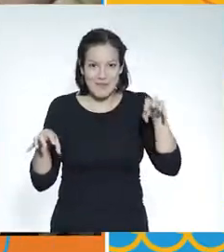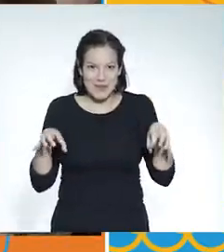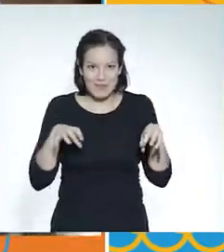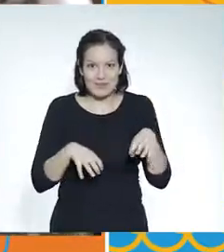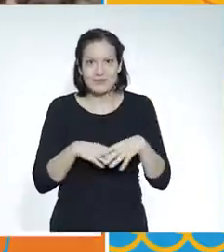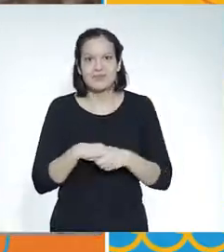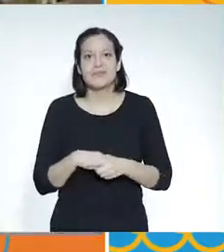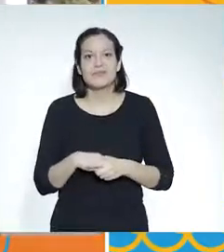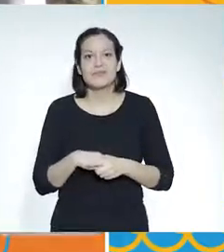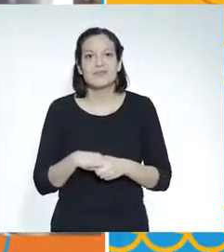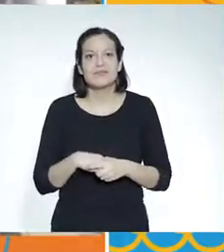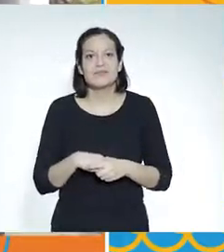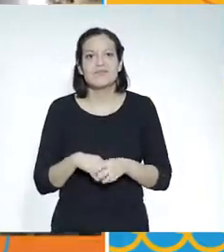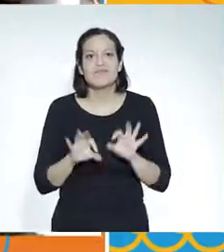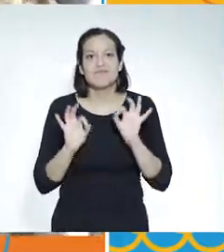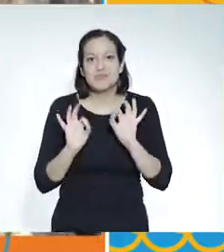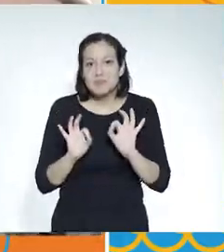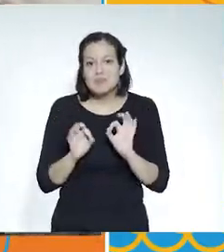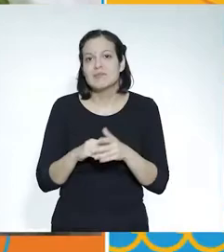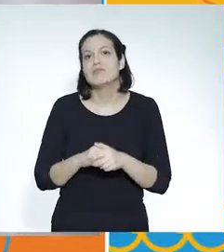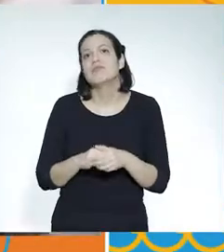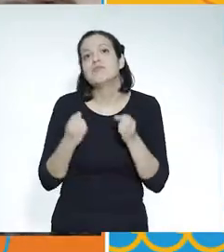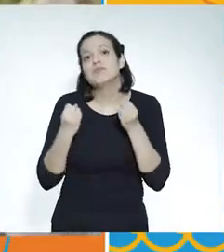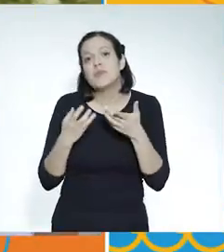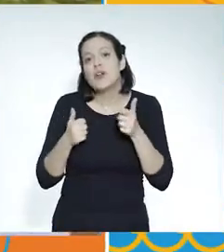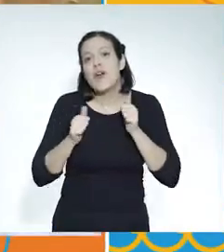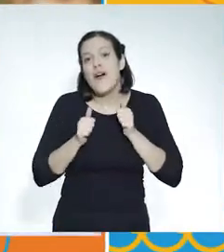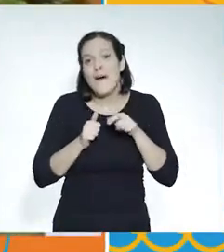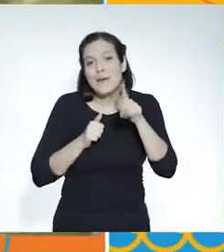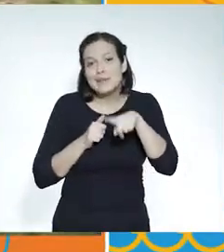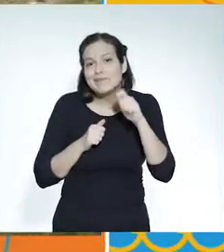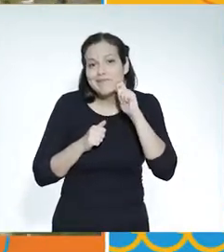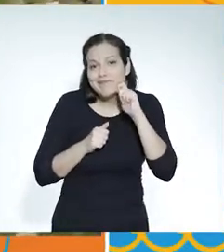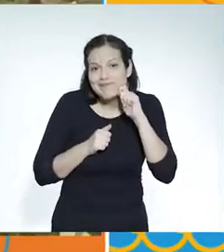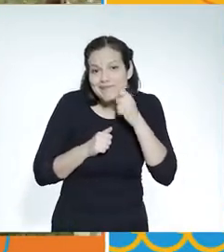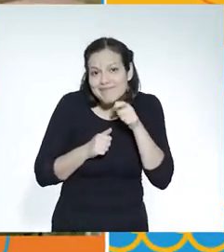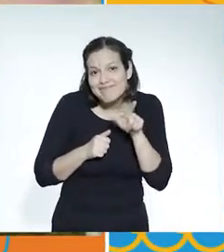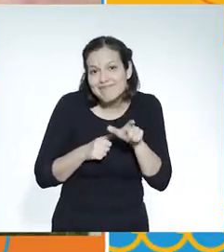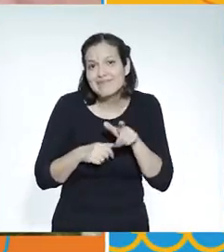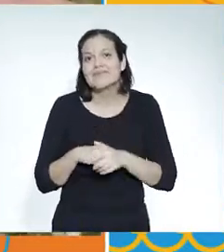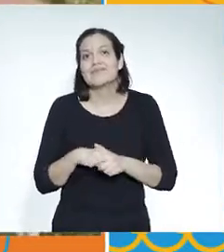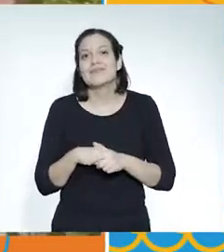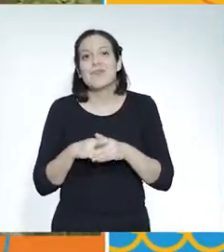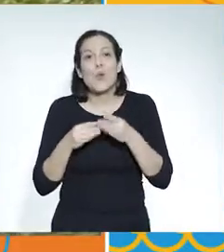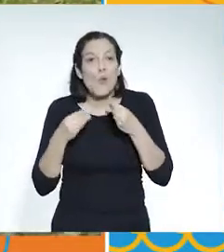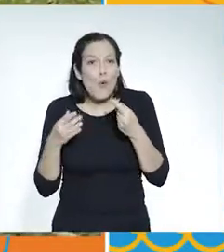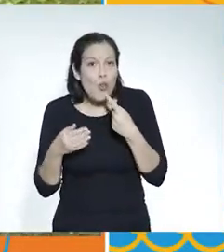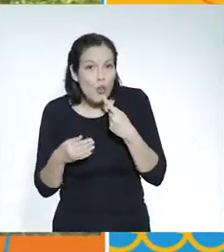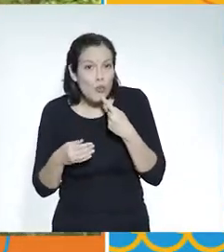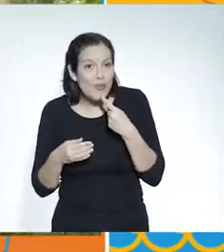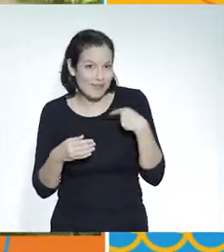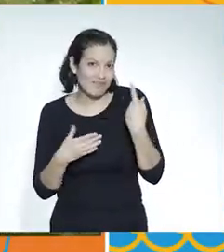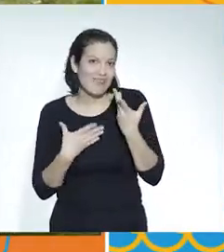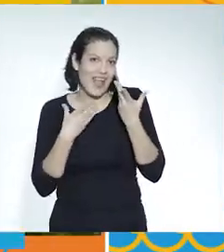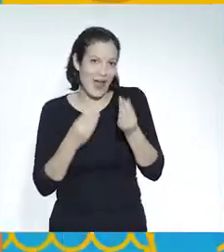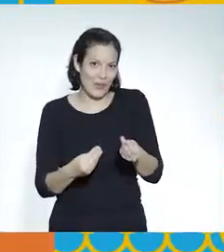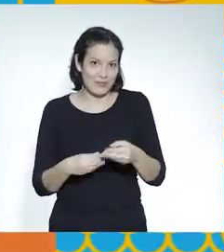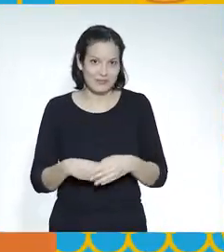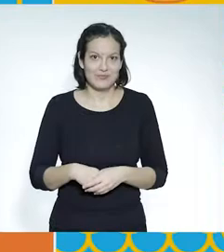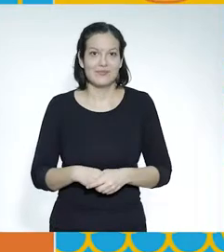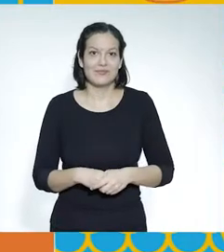kale. ¿Sí? Hermoso. Bueno, espero que hayan disfrutado el video. Y ante cualquier duda, estamos para su